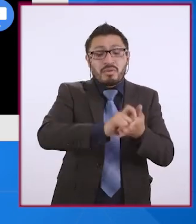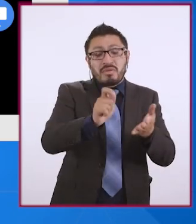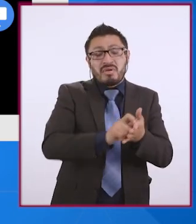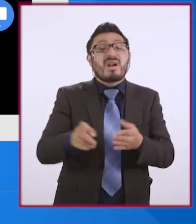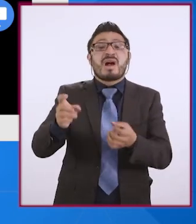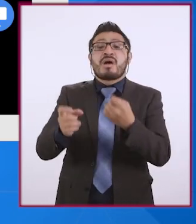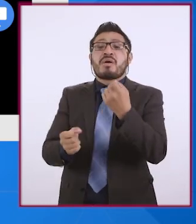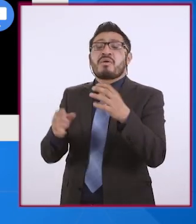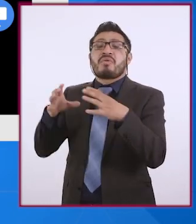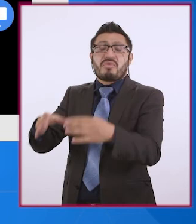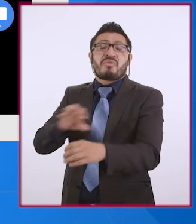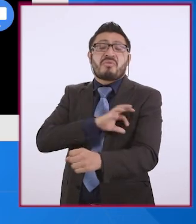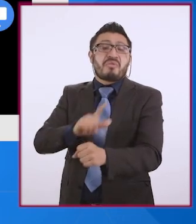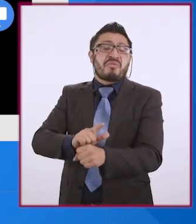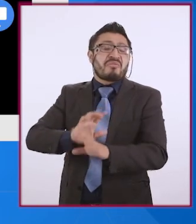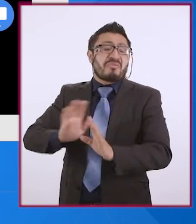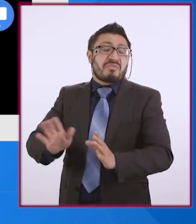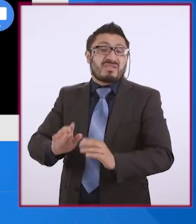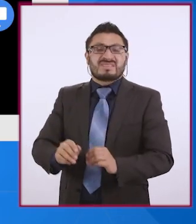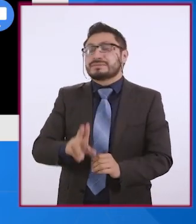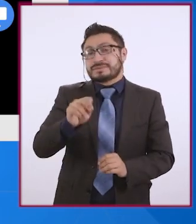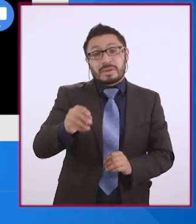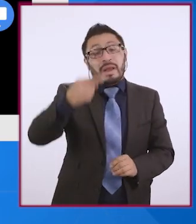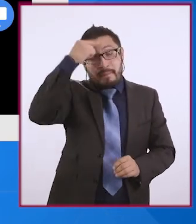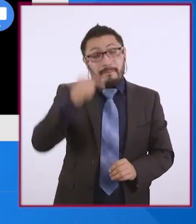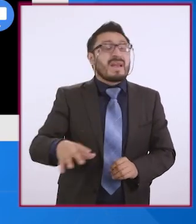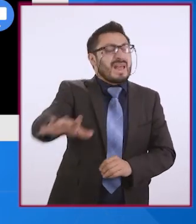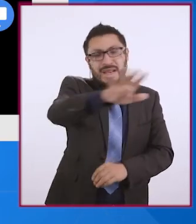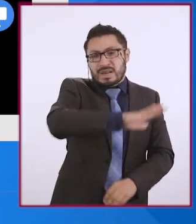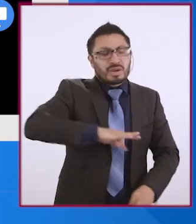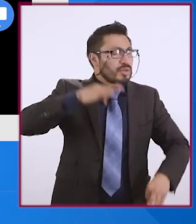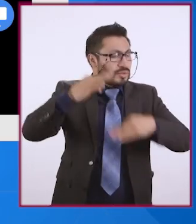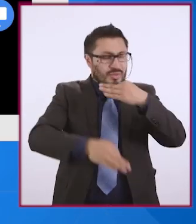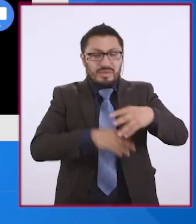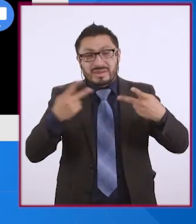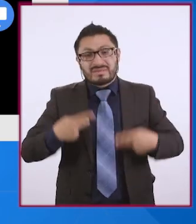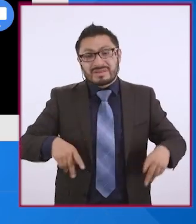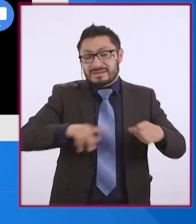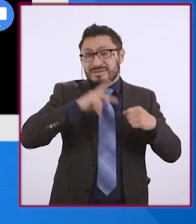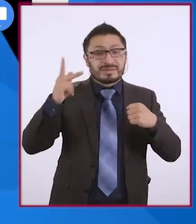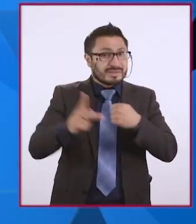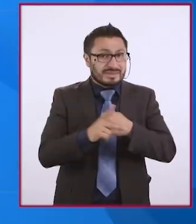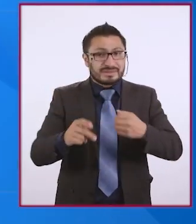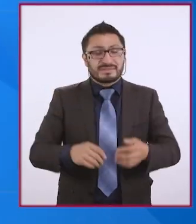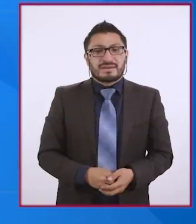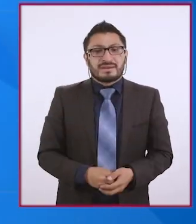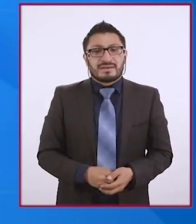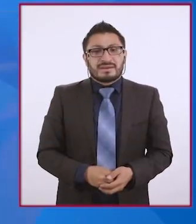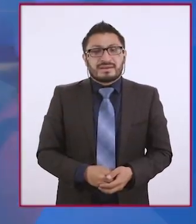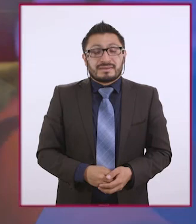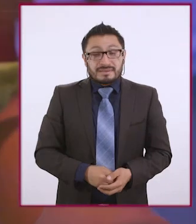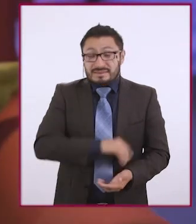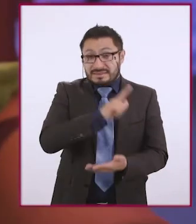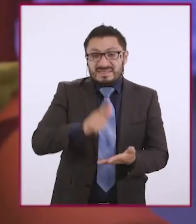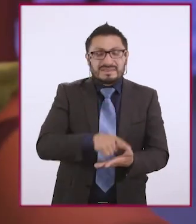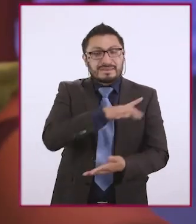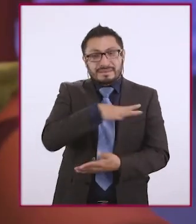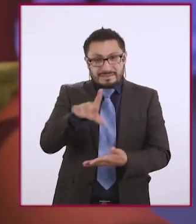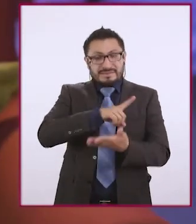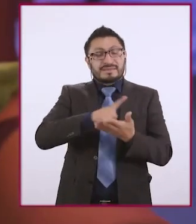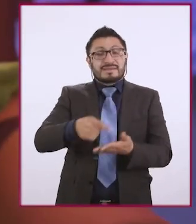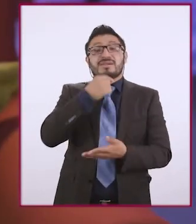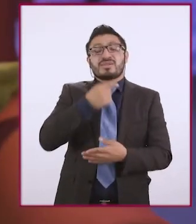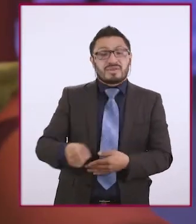especialistas, es un texto para todos los habitantes de un país. La Ley General de